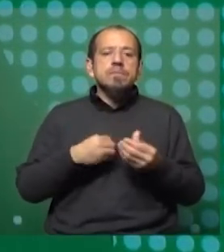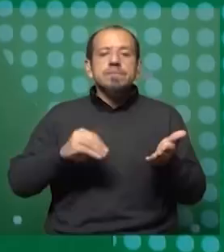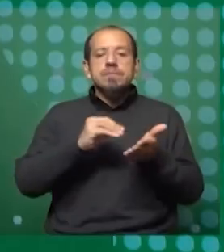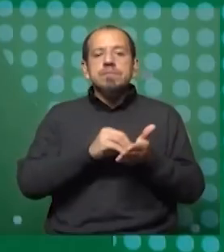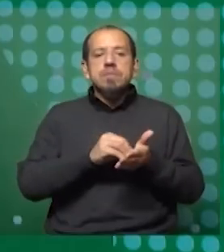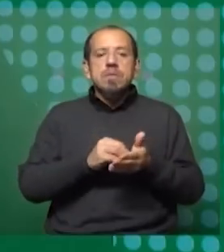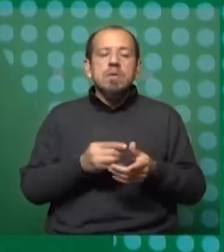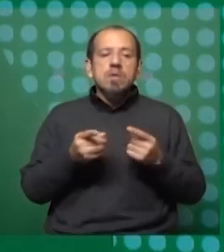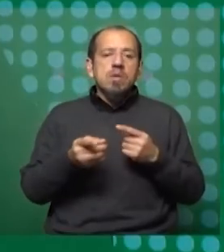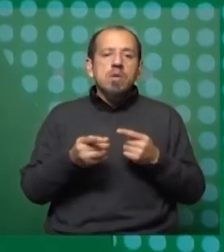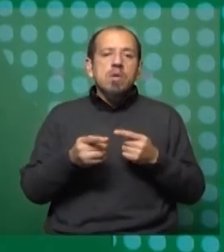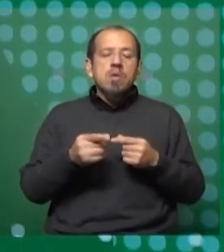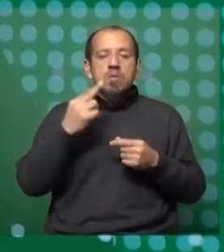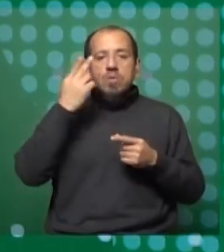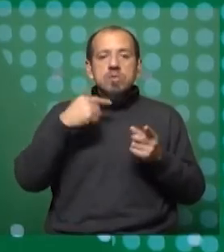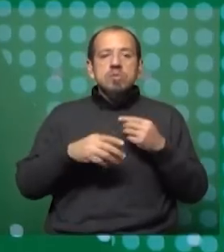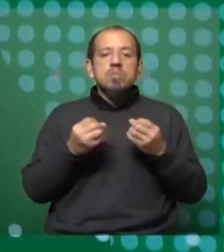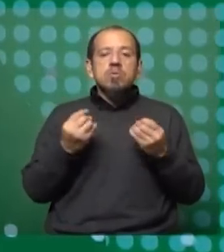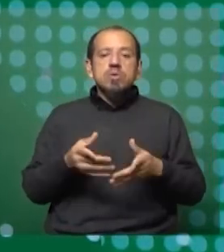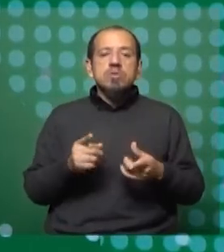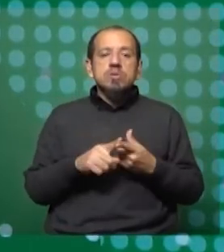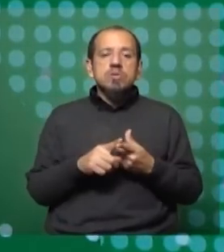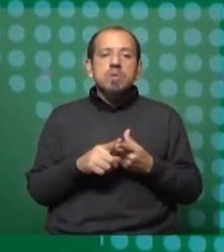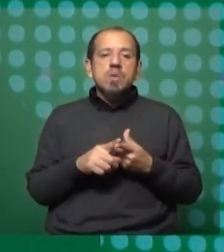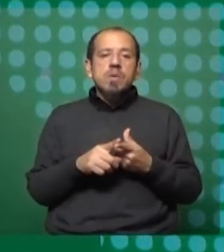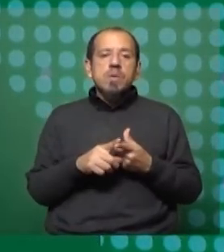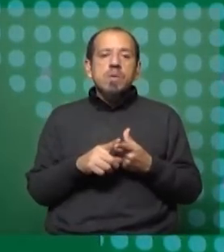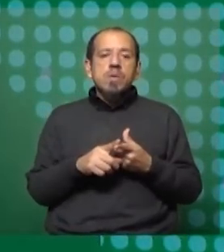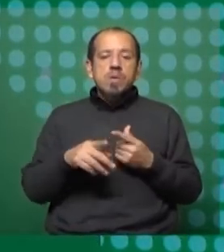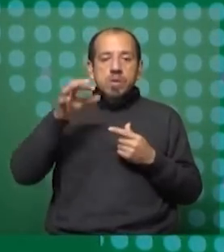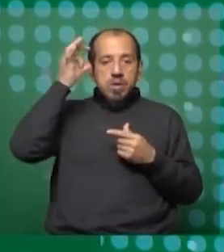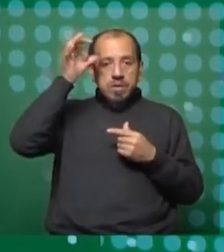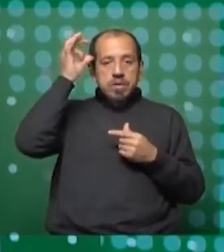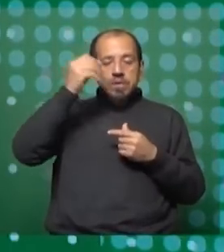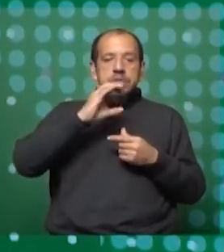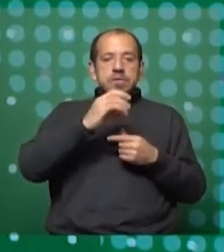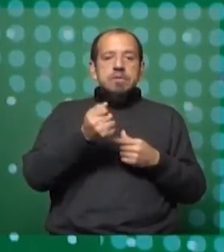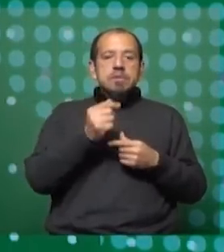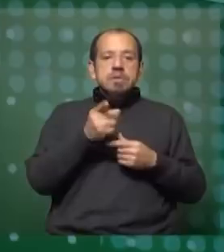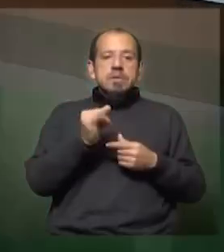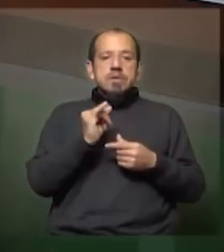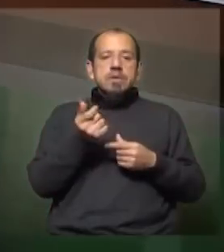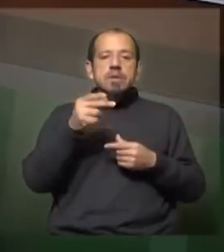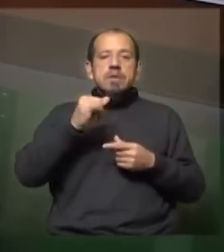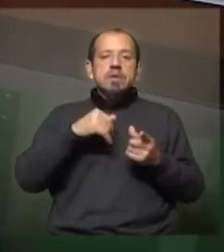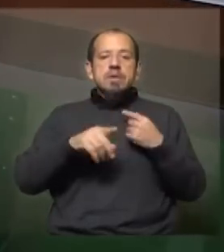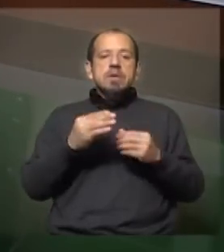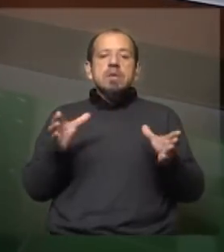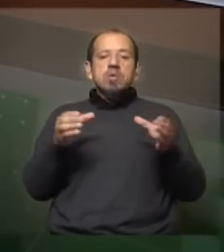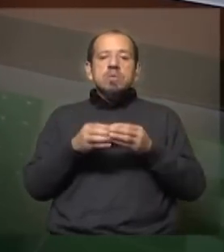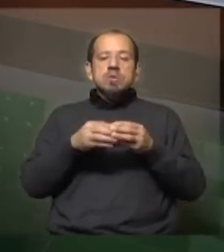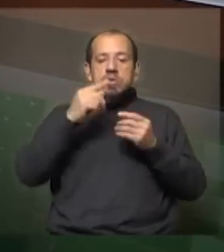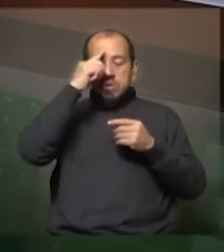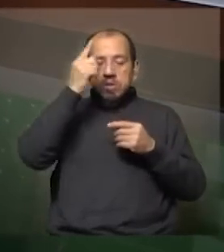que ver con el posicionamiento de Uruguay en esa materia por eso estamos con el senador Daniel cayani del frente amplio Integra la comisión de asuntos